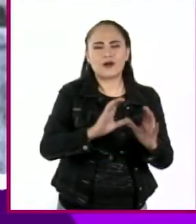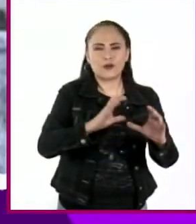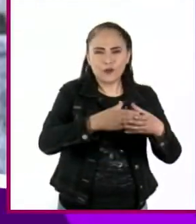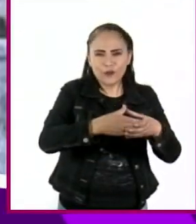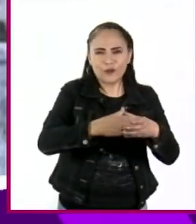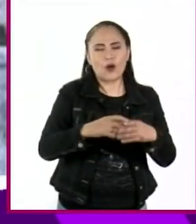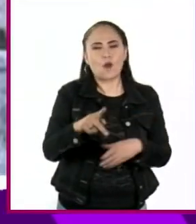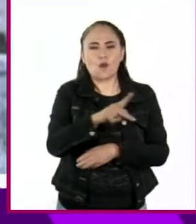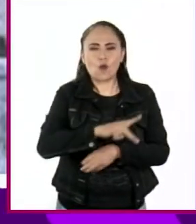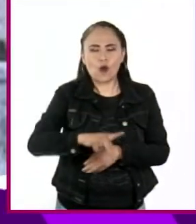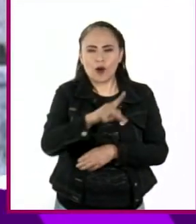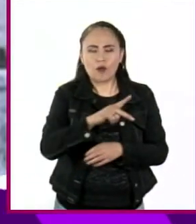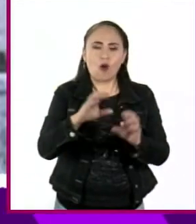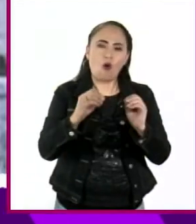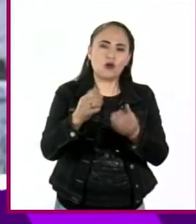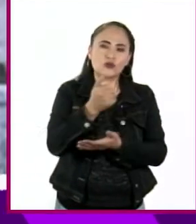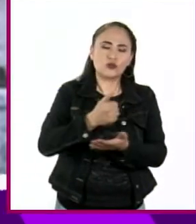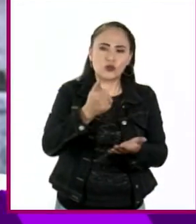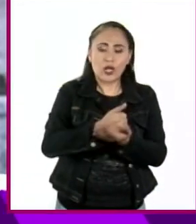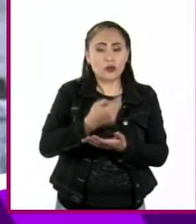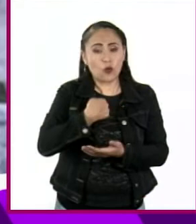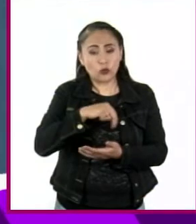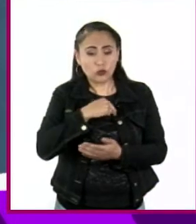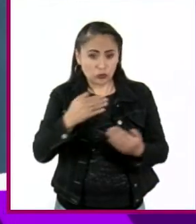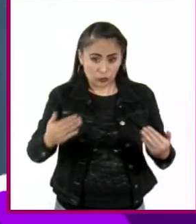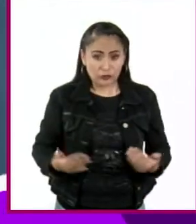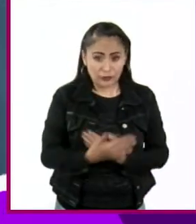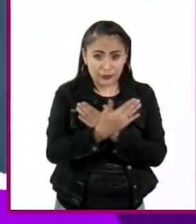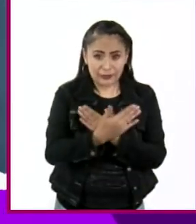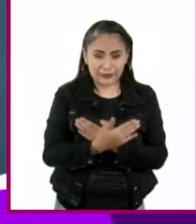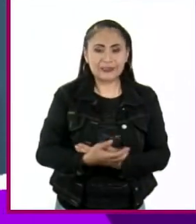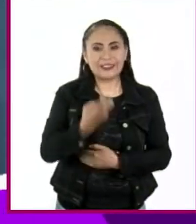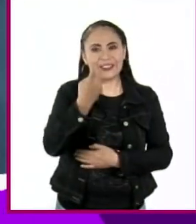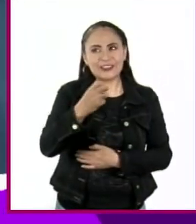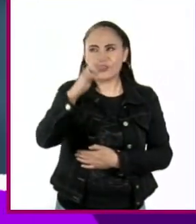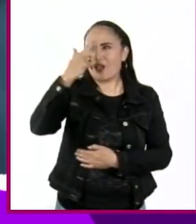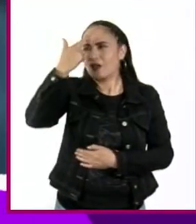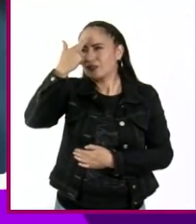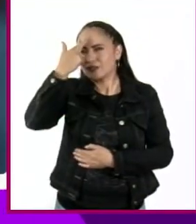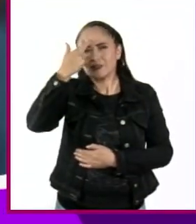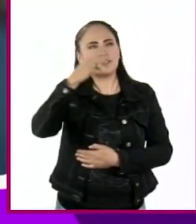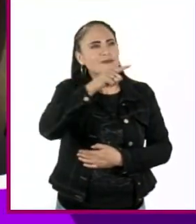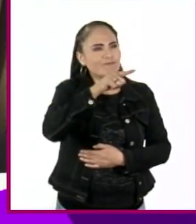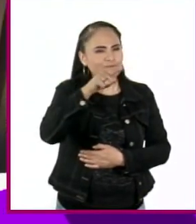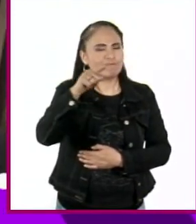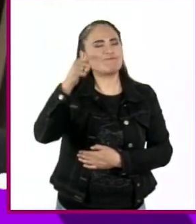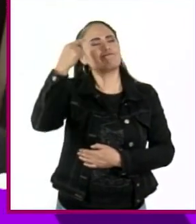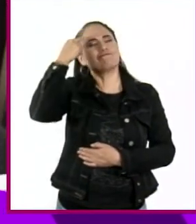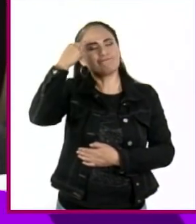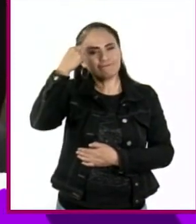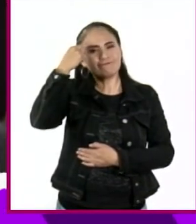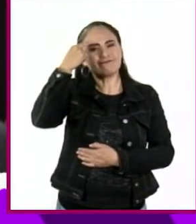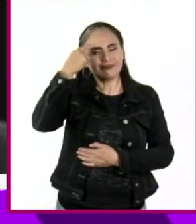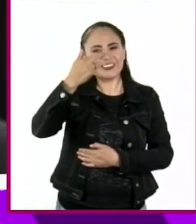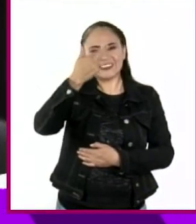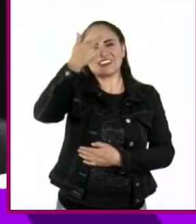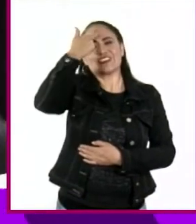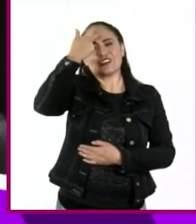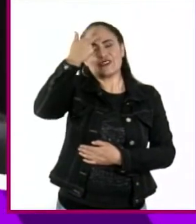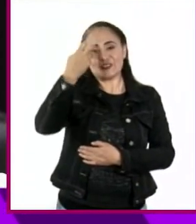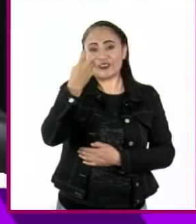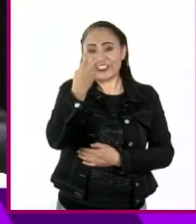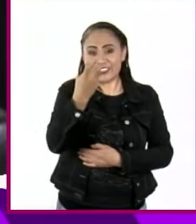el pueblo o la ciudad donde hemos nacido, nos traen recuerdos. Sí, recuerdos que nos